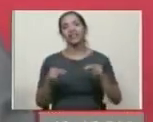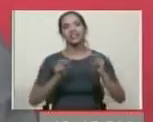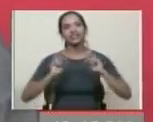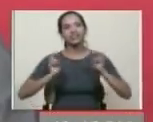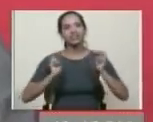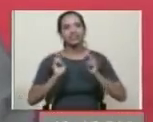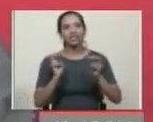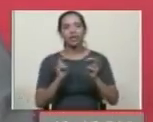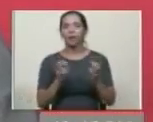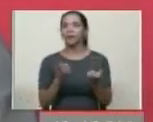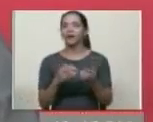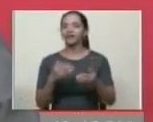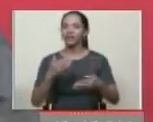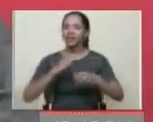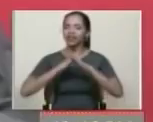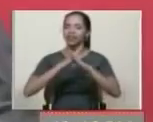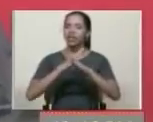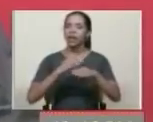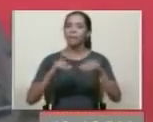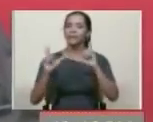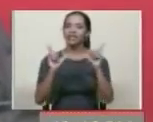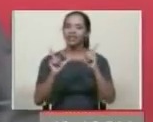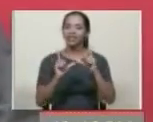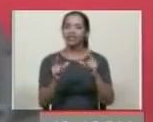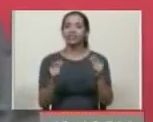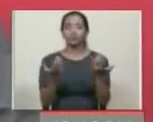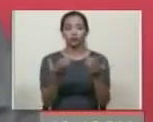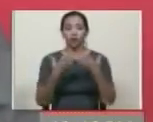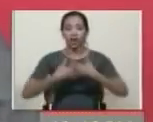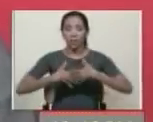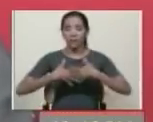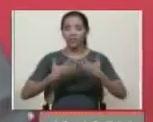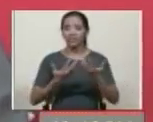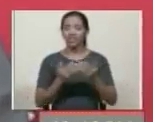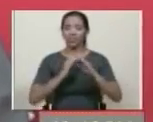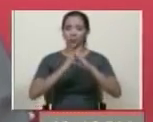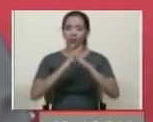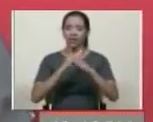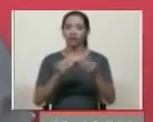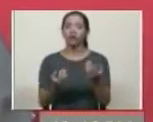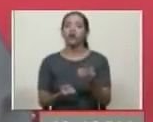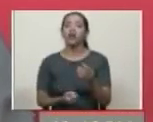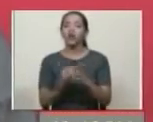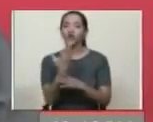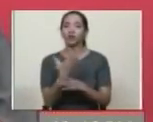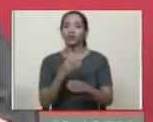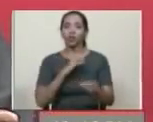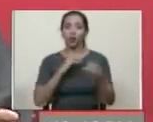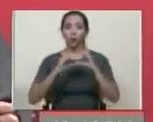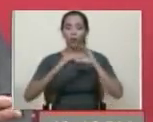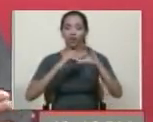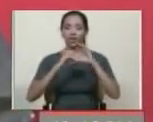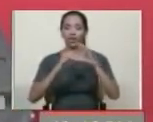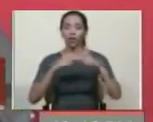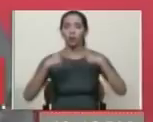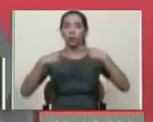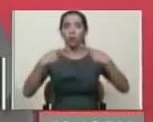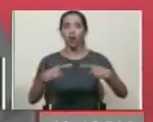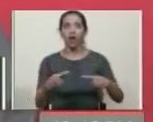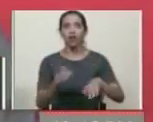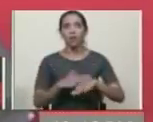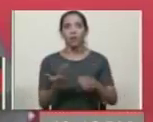grandes corporaciones que ahorita están bloqueando todas las cuentas de los comunicadores populares, las cuentas de los comunicadores digitales, porque